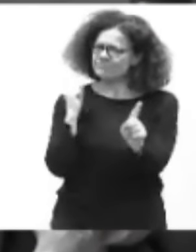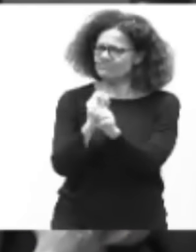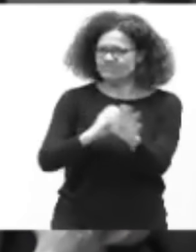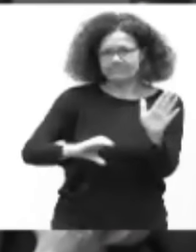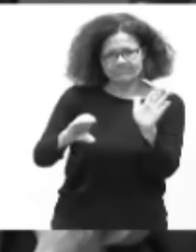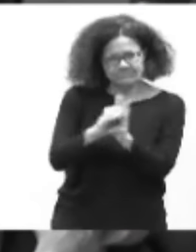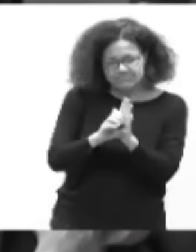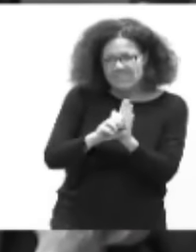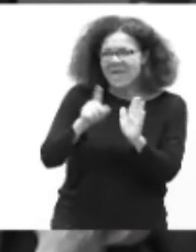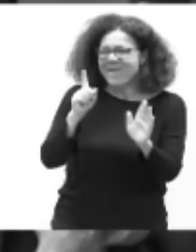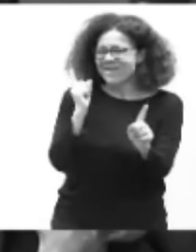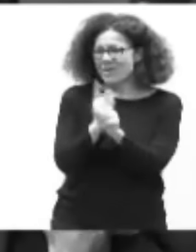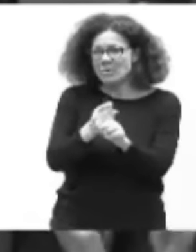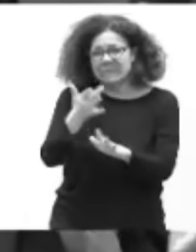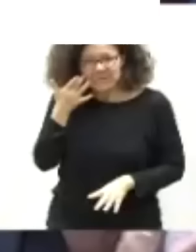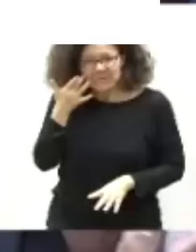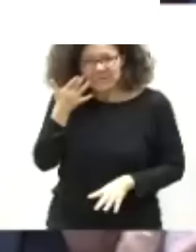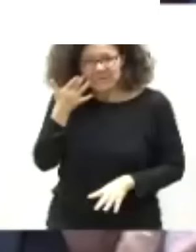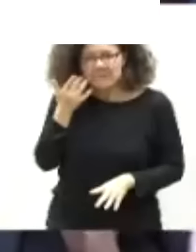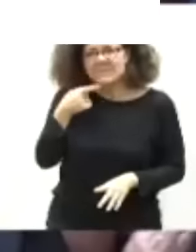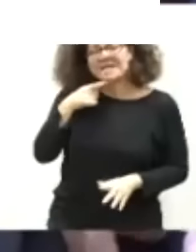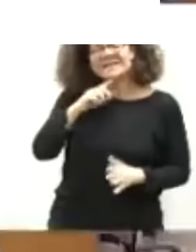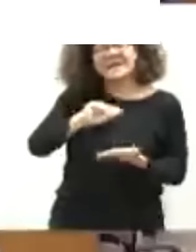e injustificable como es la ley de amnistía,